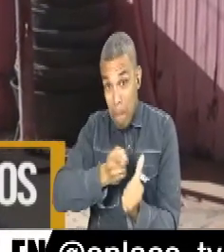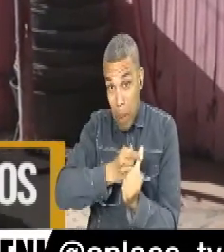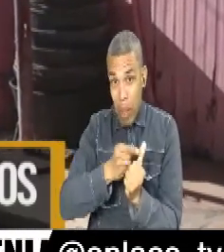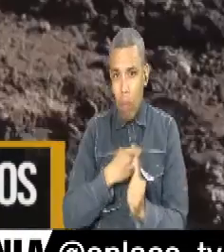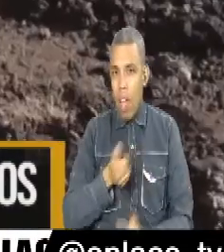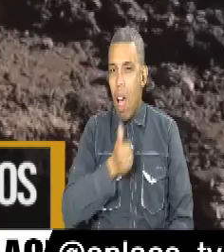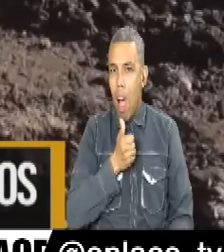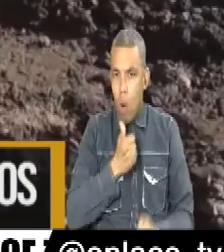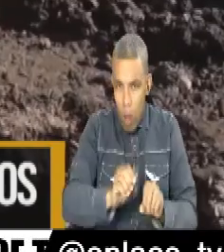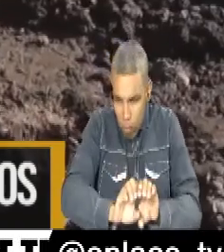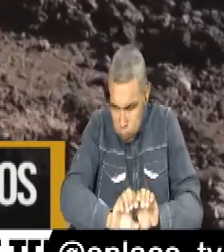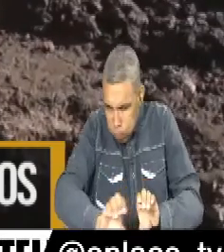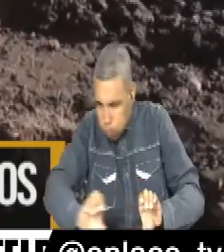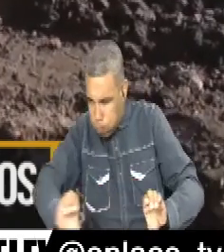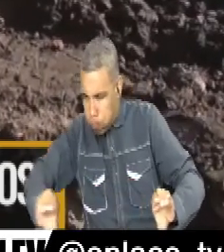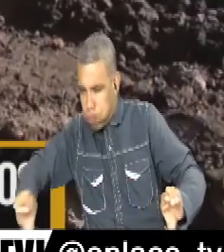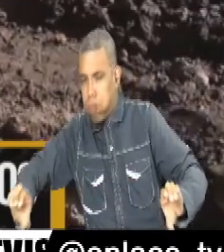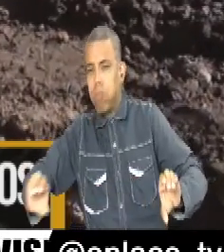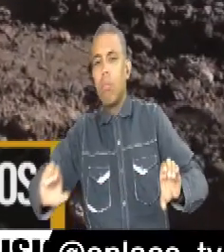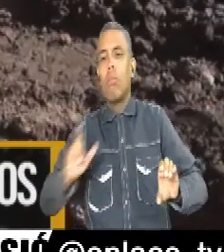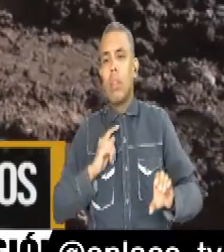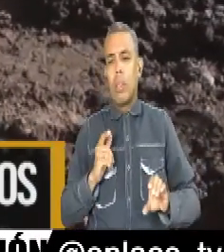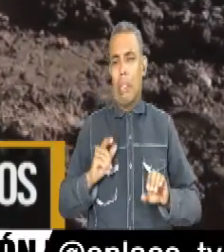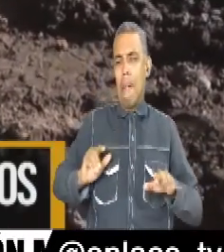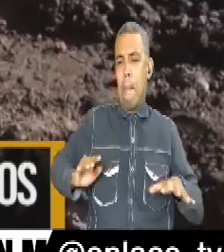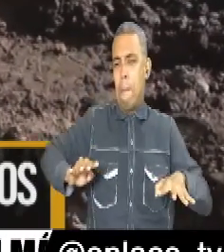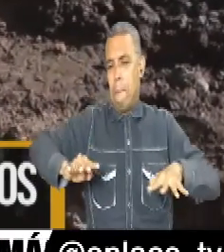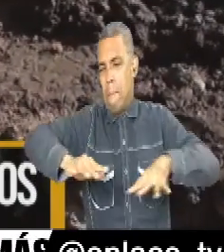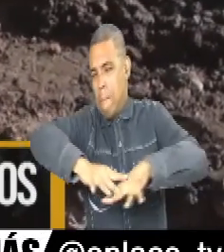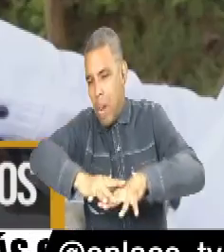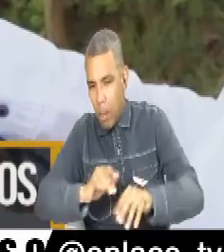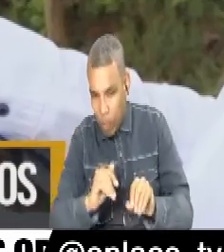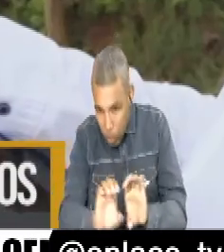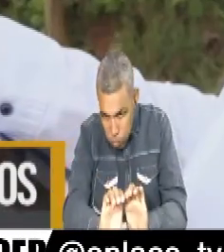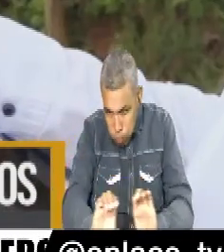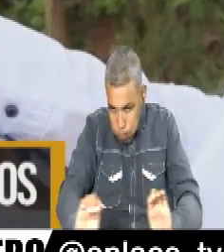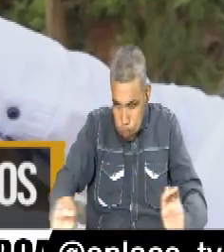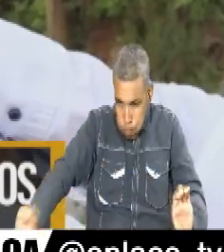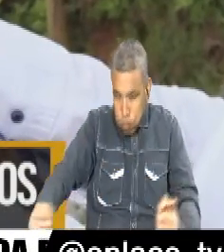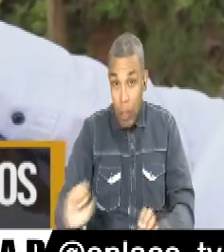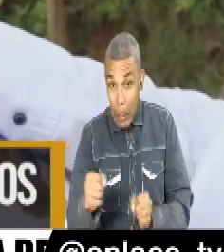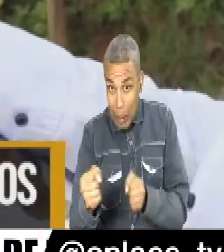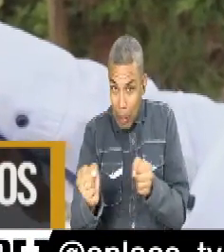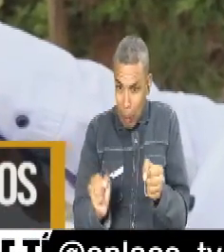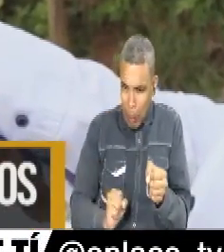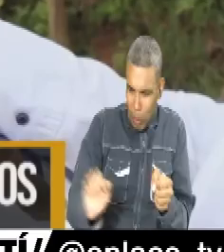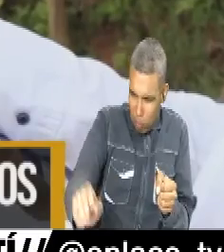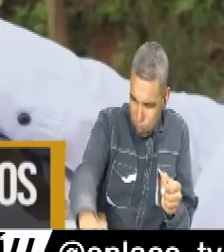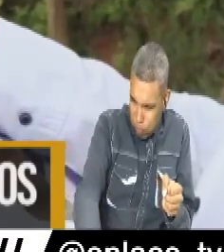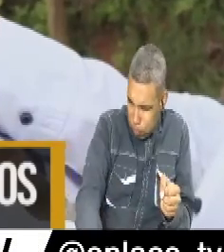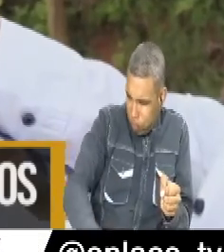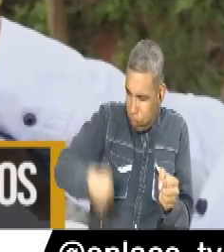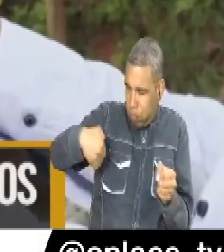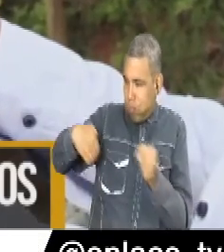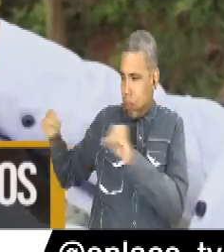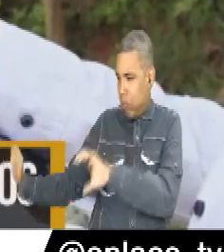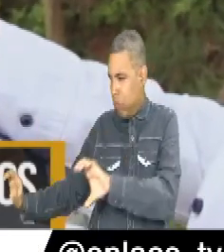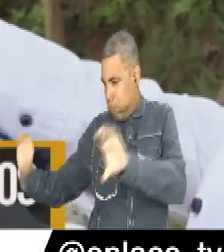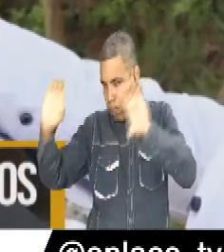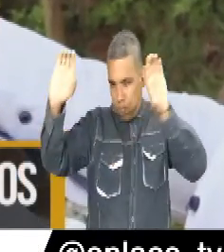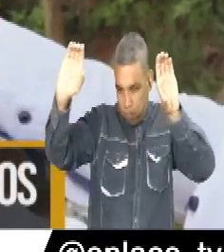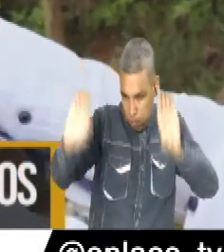alcantarillado, de las obras de salinización. Una vez terminemos esta, proseguimos con lo que es la pavimentación a través